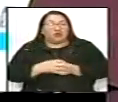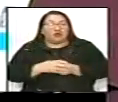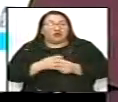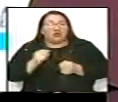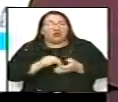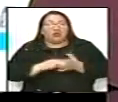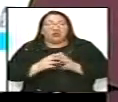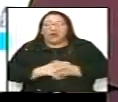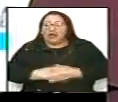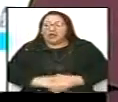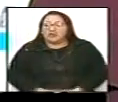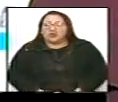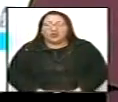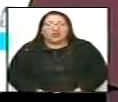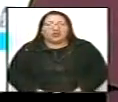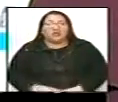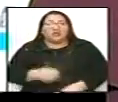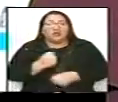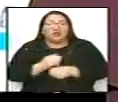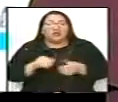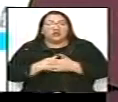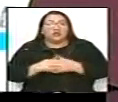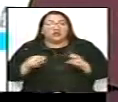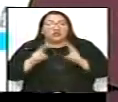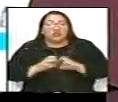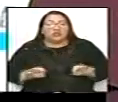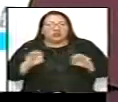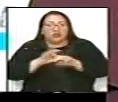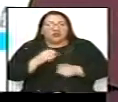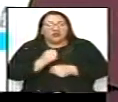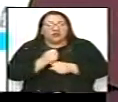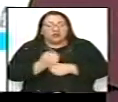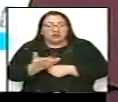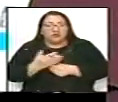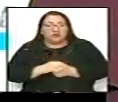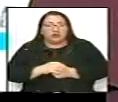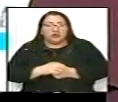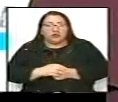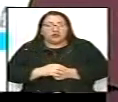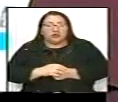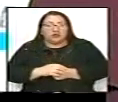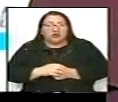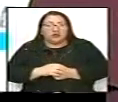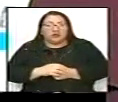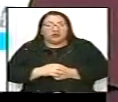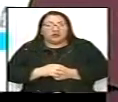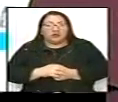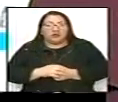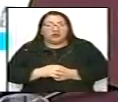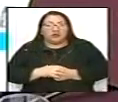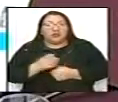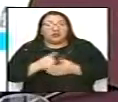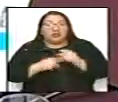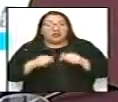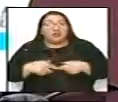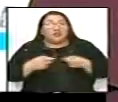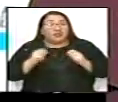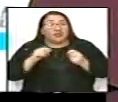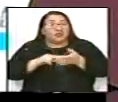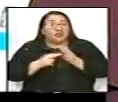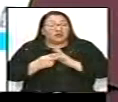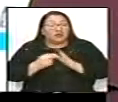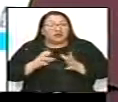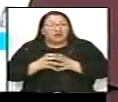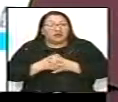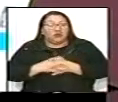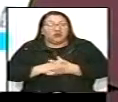eludir la persecución penal, la investigación o la acción de la justicia, ¿no? Entonces, acá de lo que se trata, yo creo